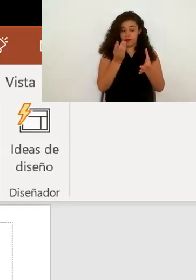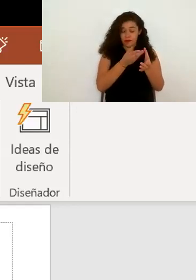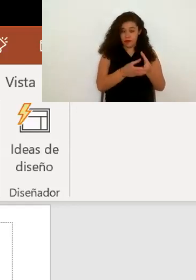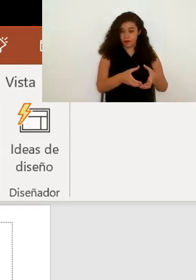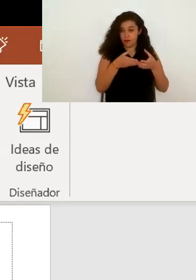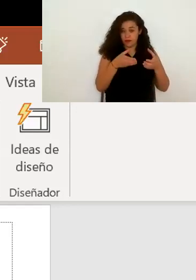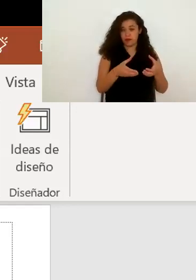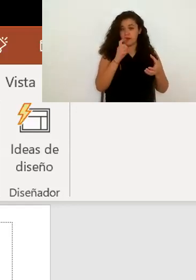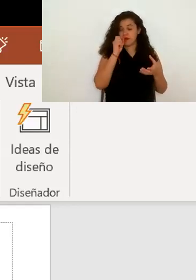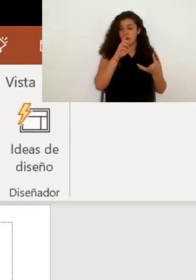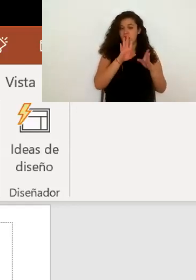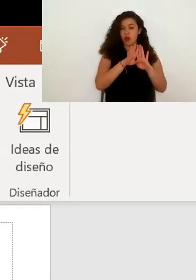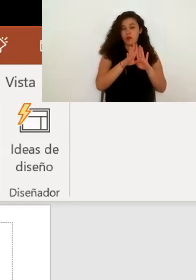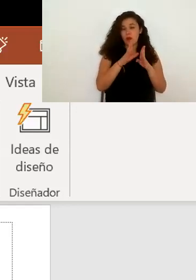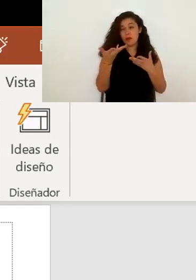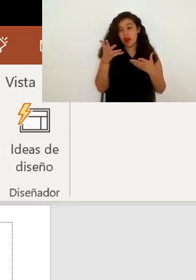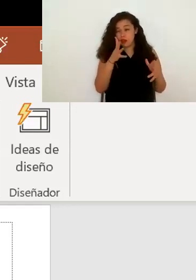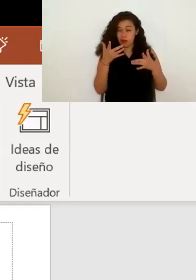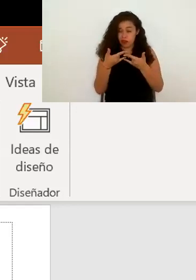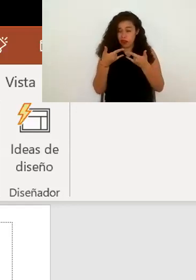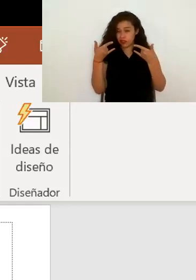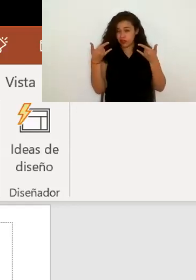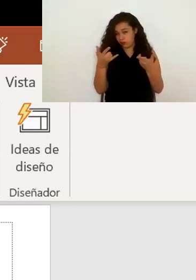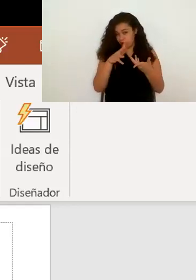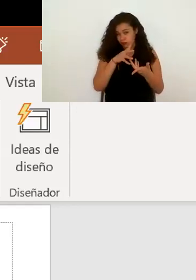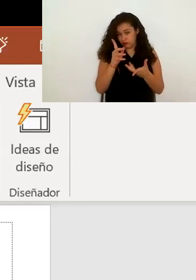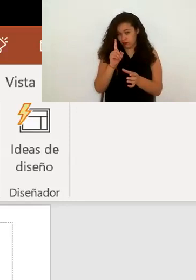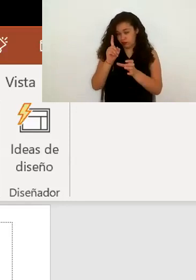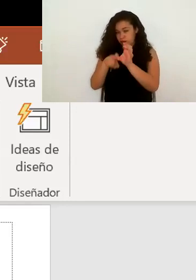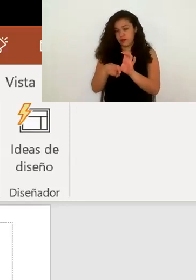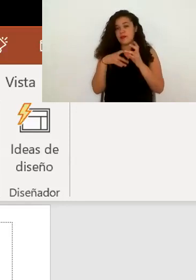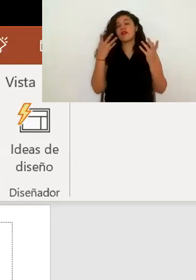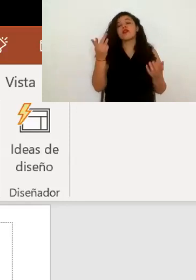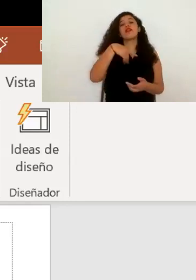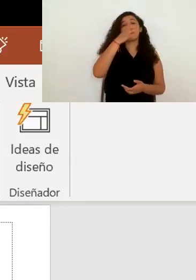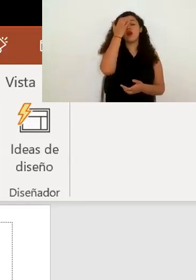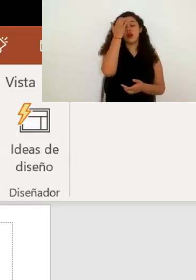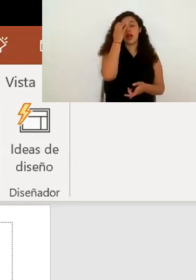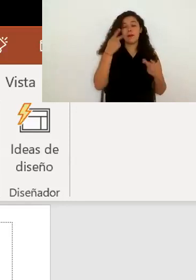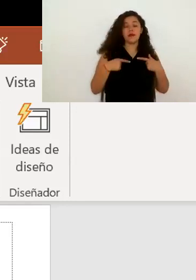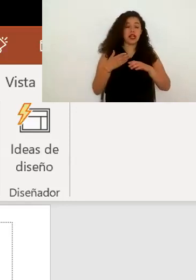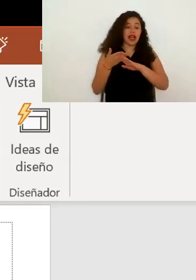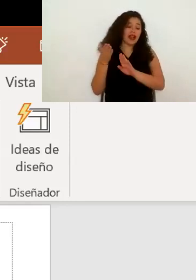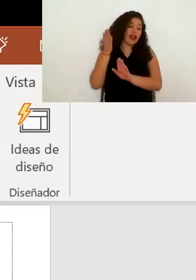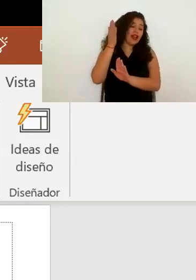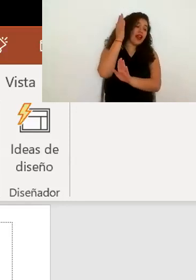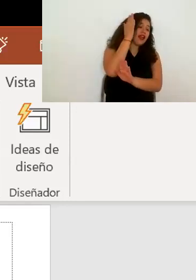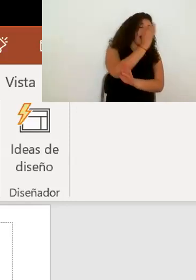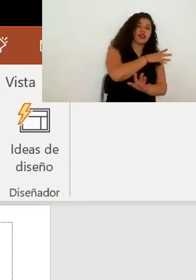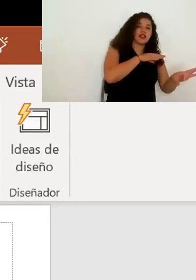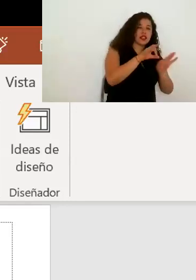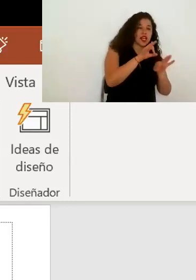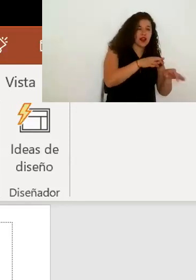vuelve histórico porque conocen qué personas han trabajado en su